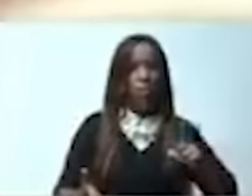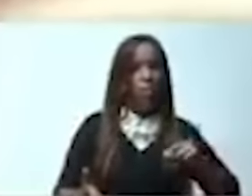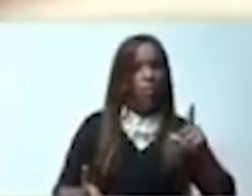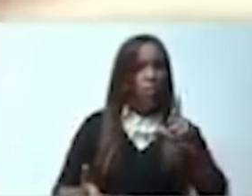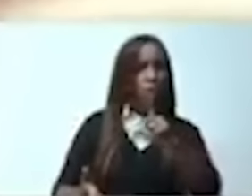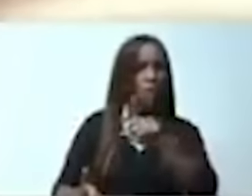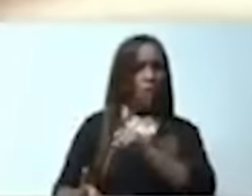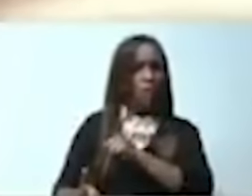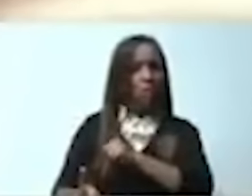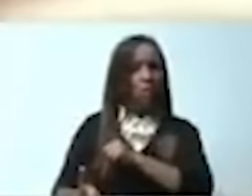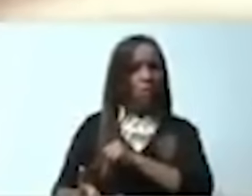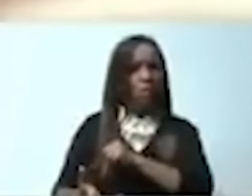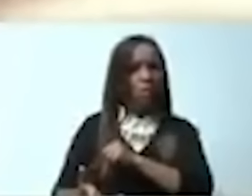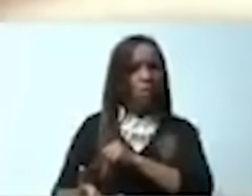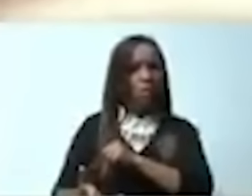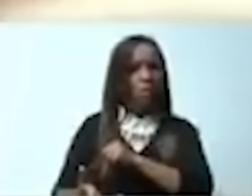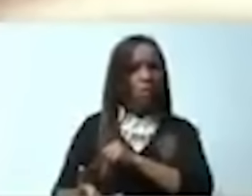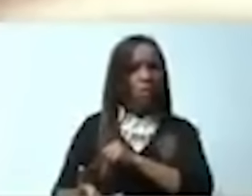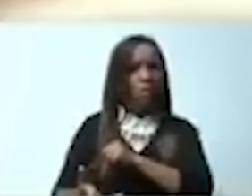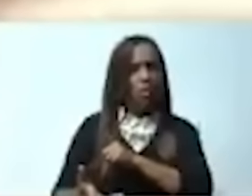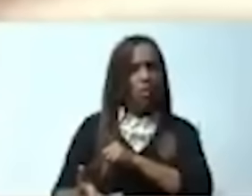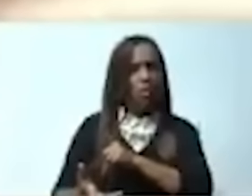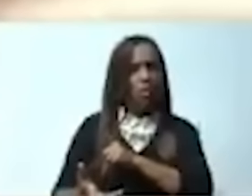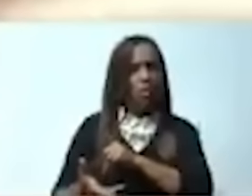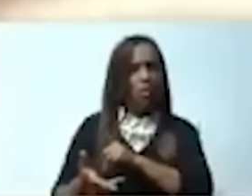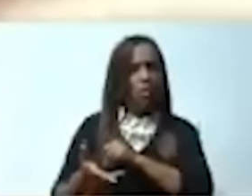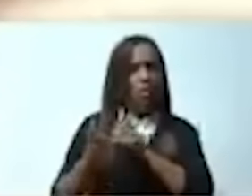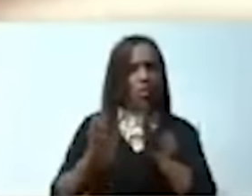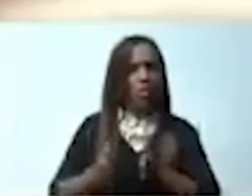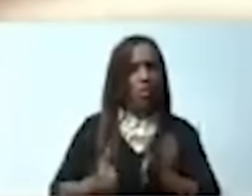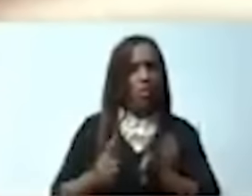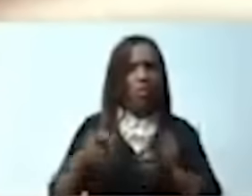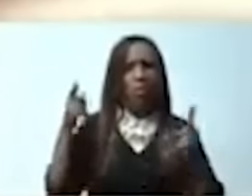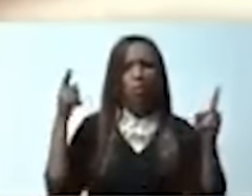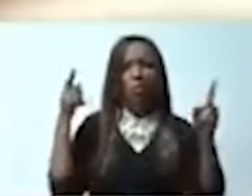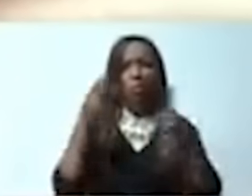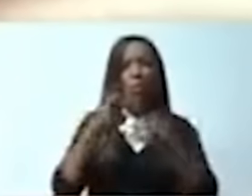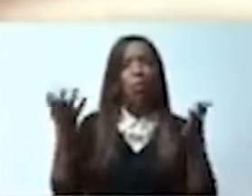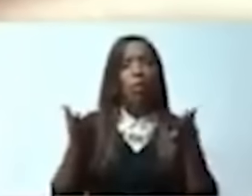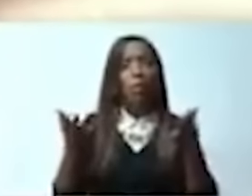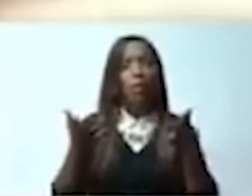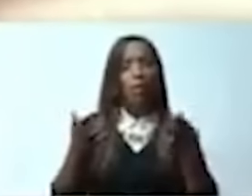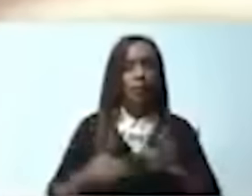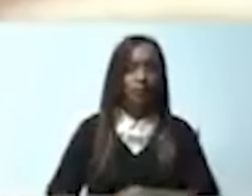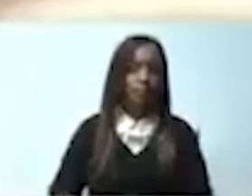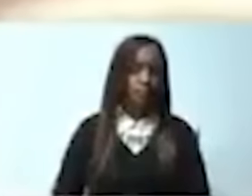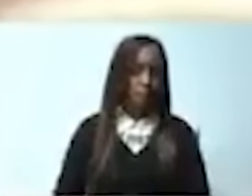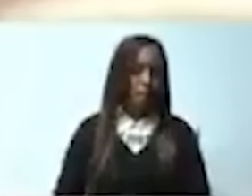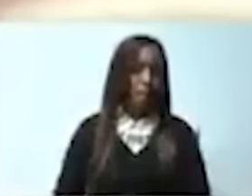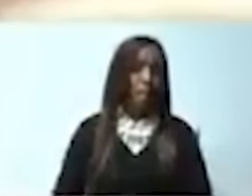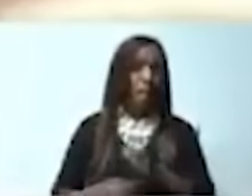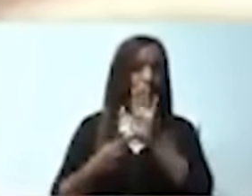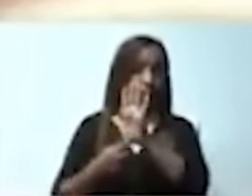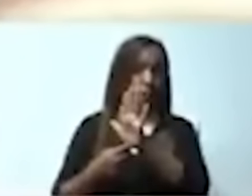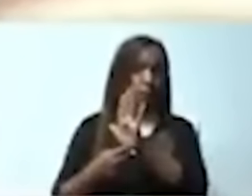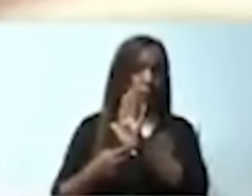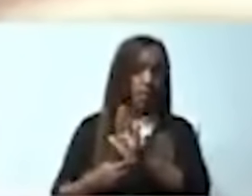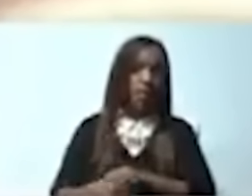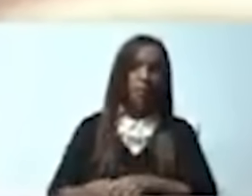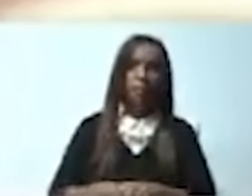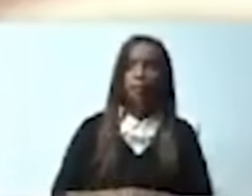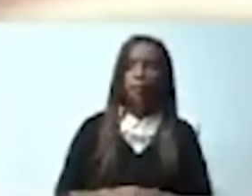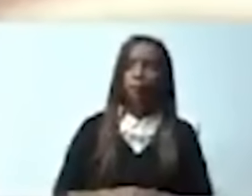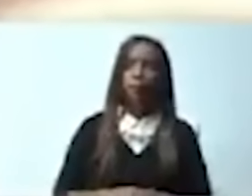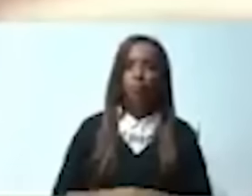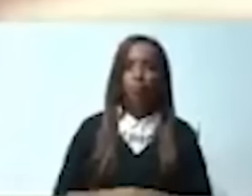supermercado que hice yo hago la compra en mi casa por ejemplo la semana pasada yo compré un papel higiénico